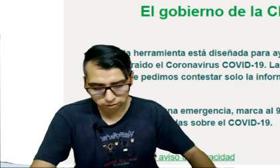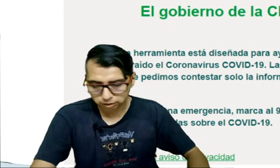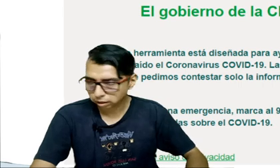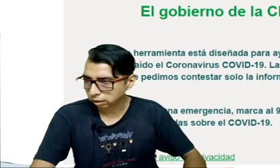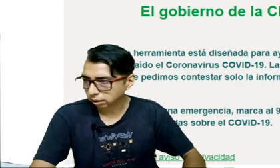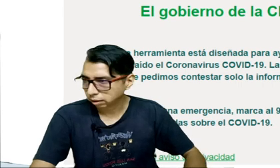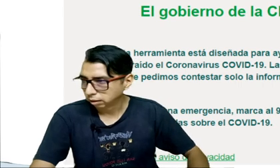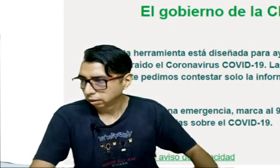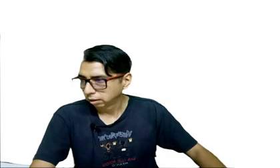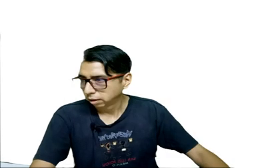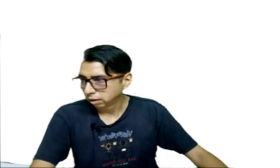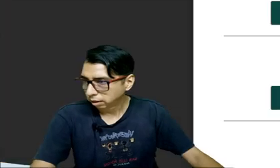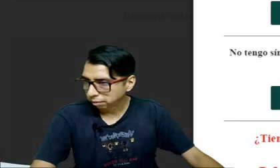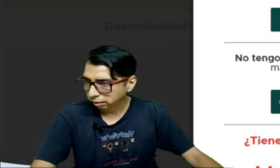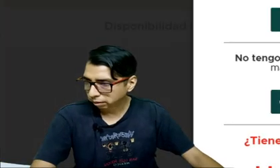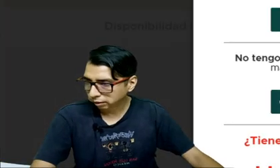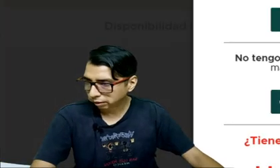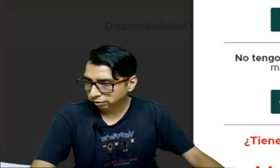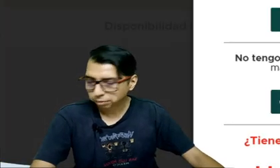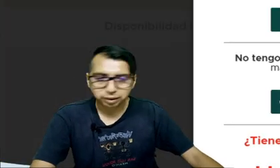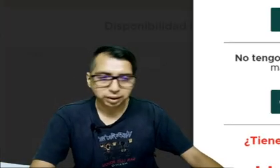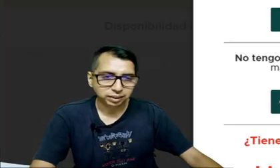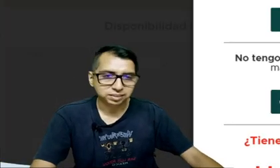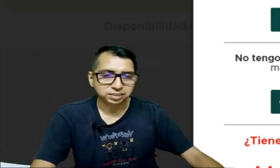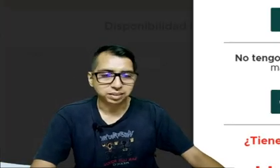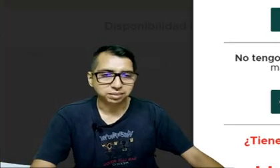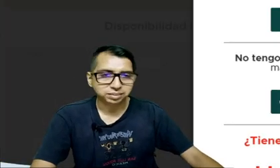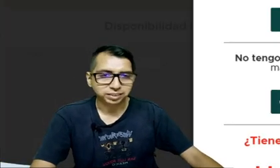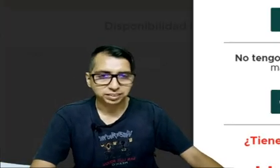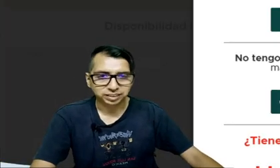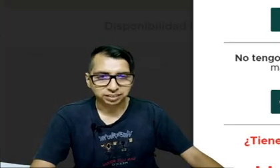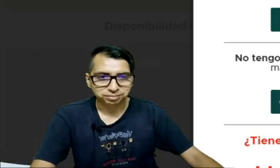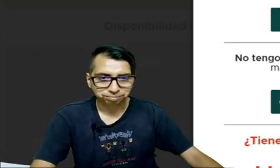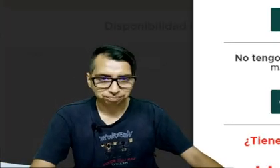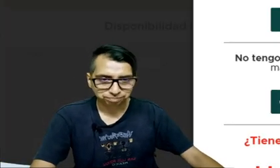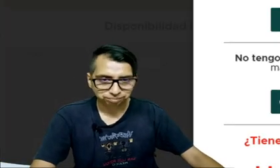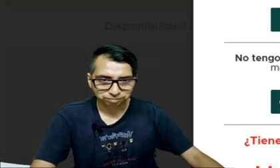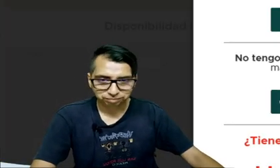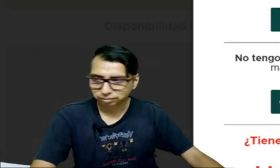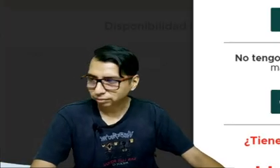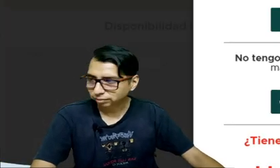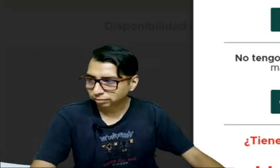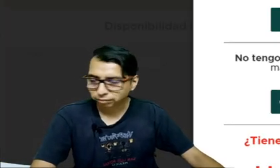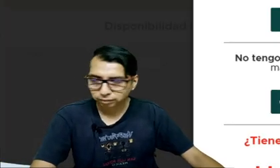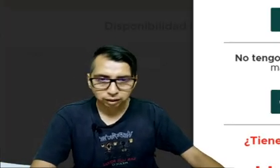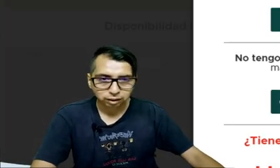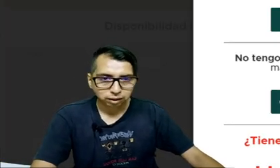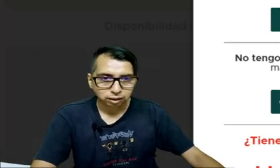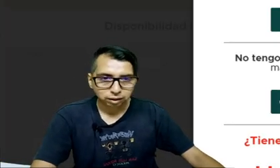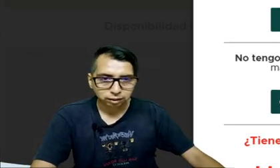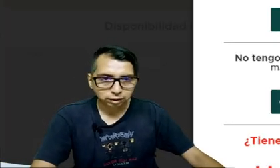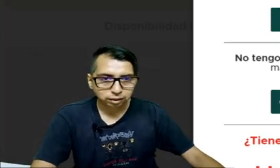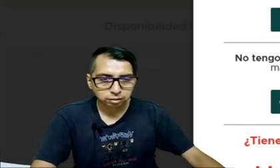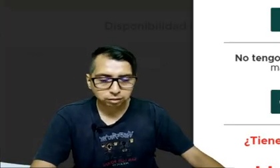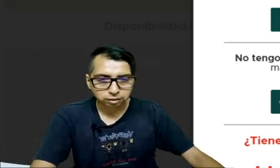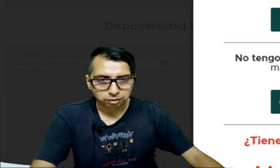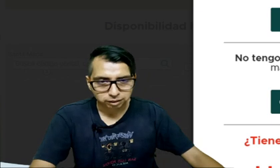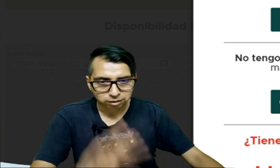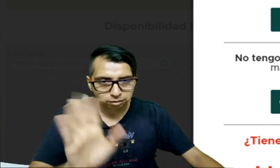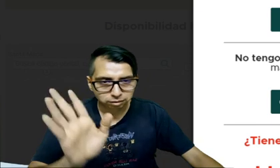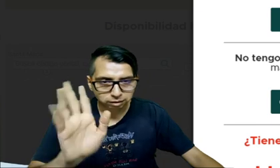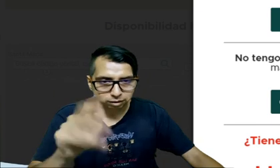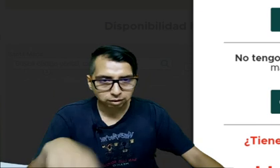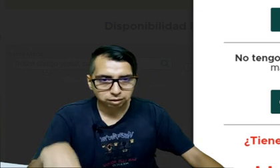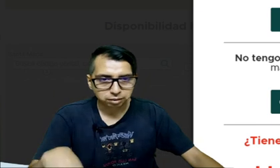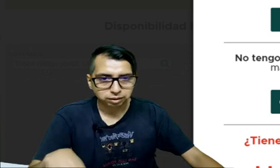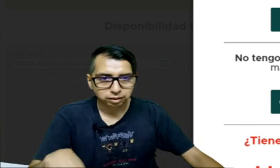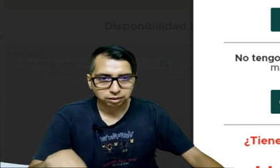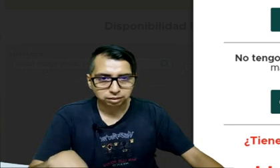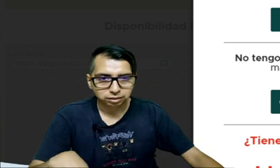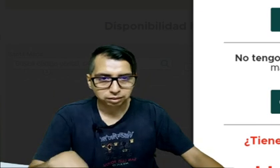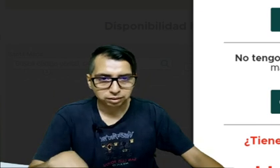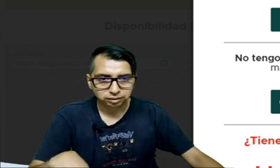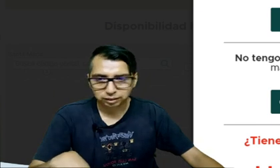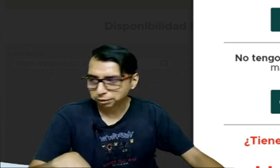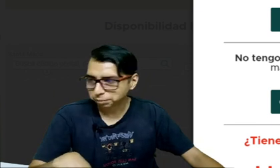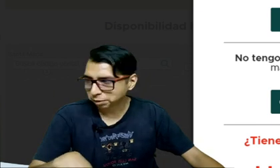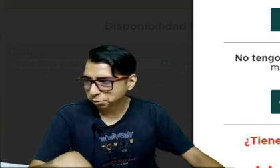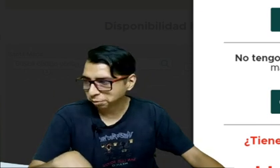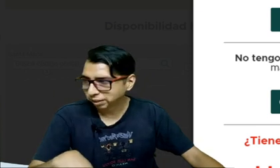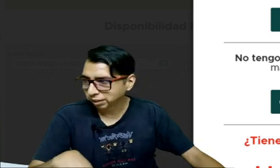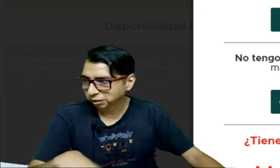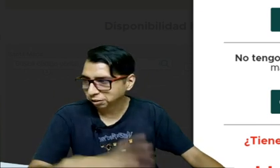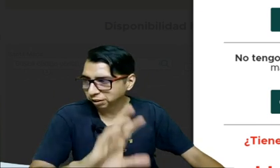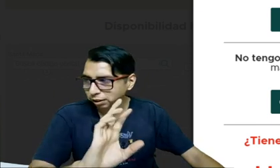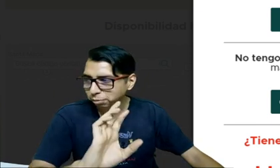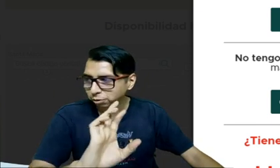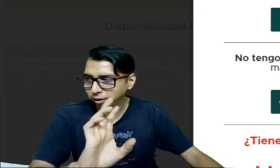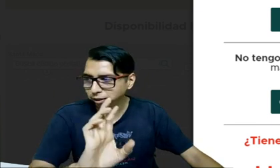según yo había otra forma de aquí está no está aquí el digo que aquí no no quiero que